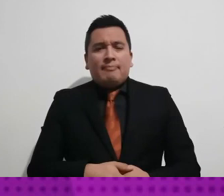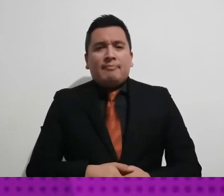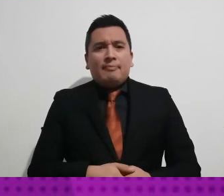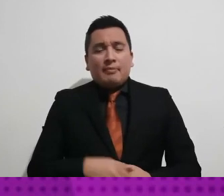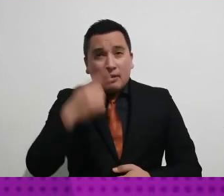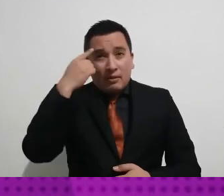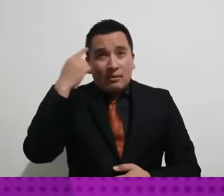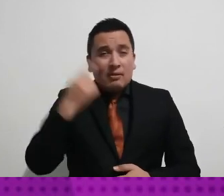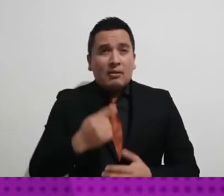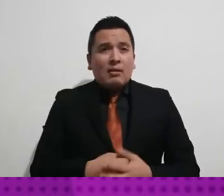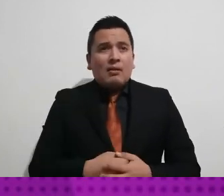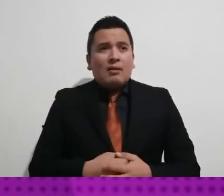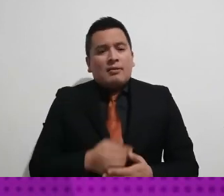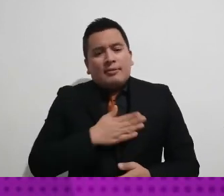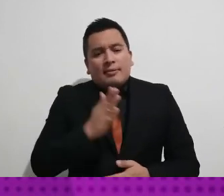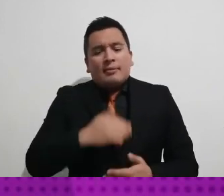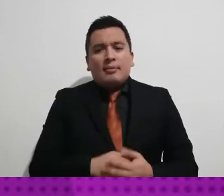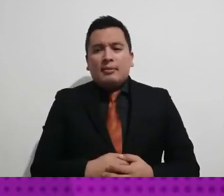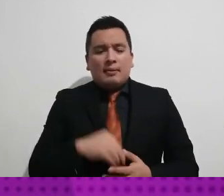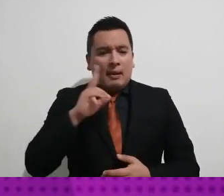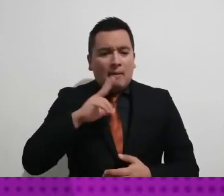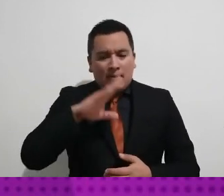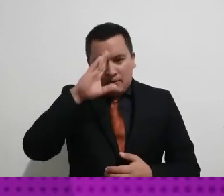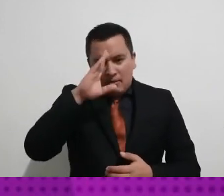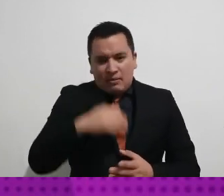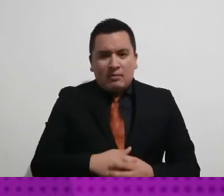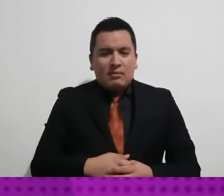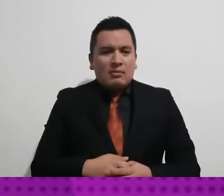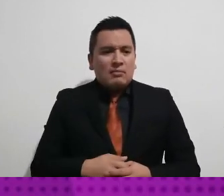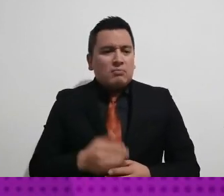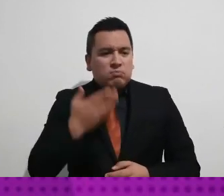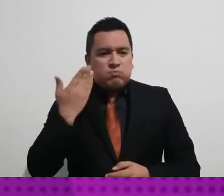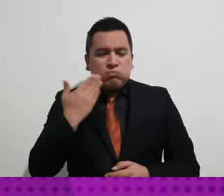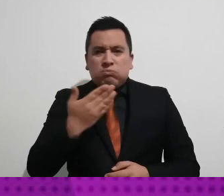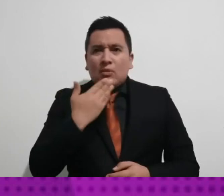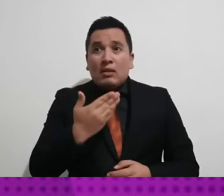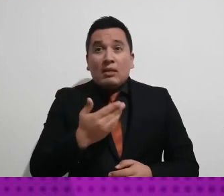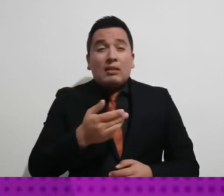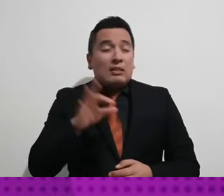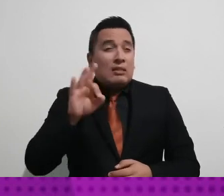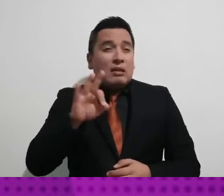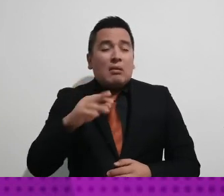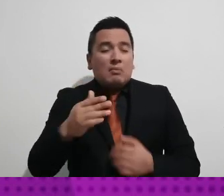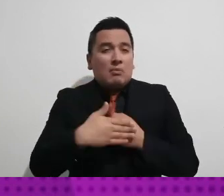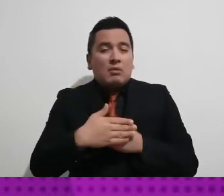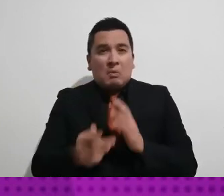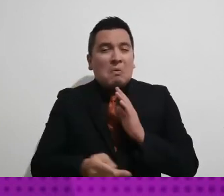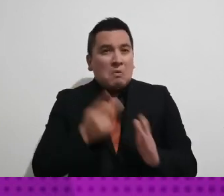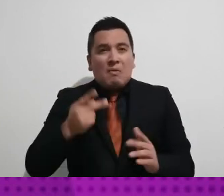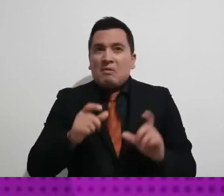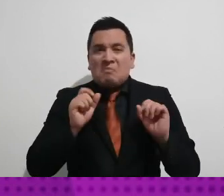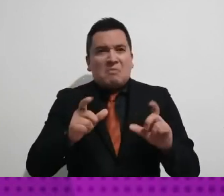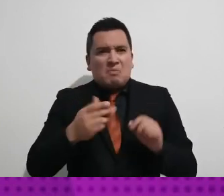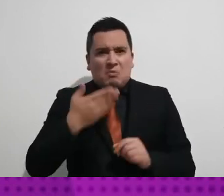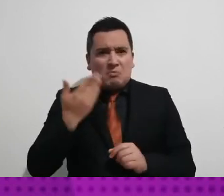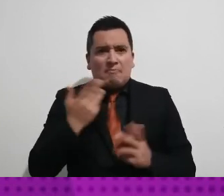de pandemia, para resaltar las buenas prácticas innovadoras que seguramente serán